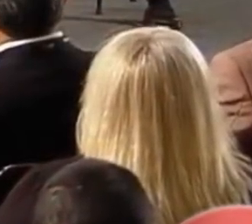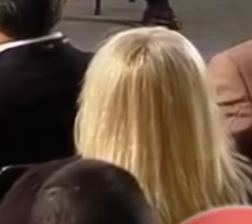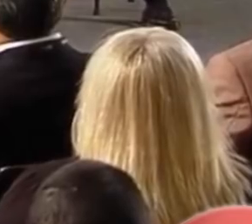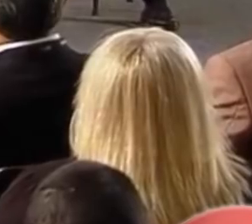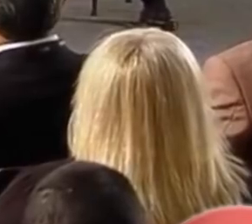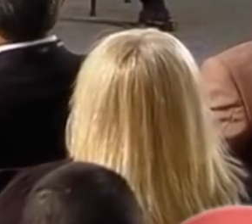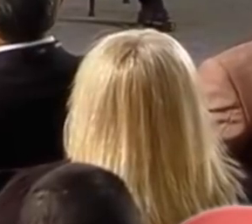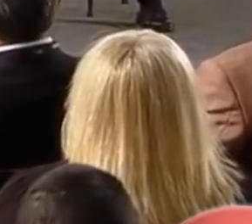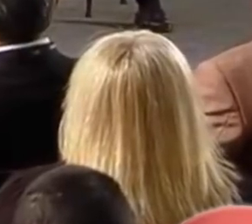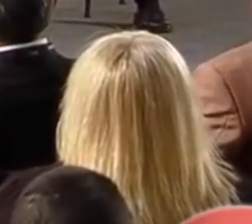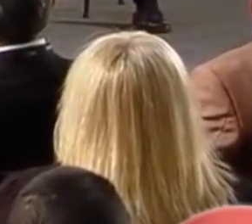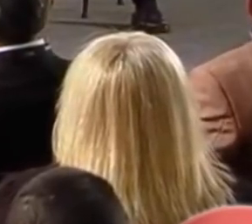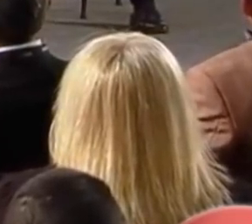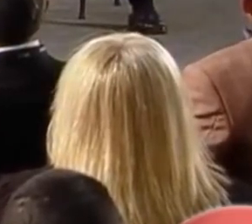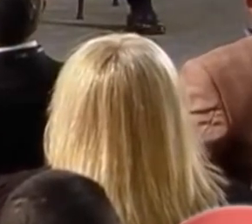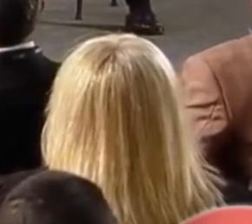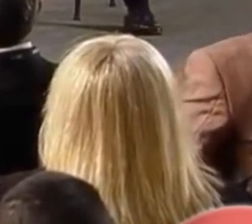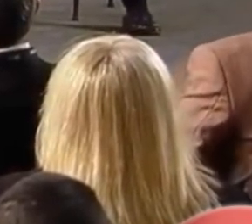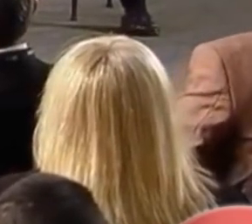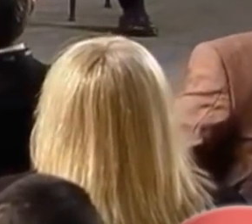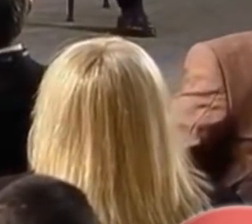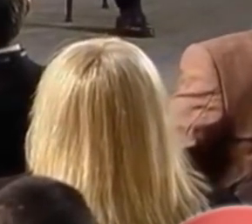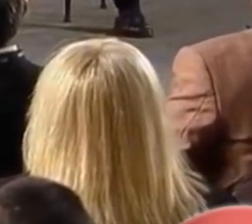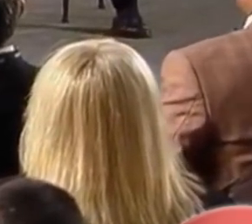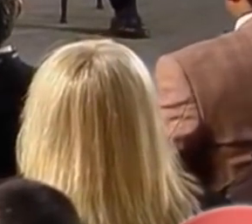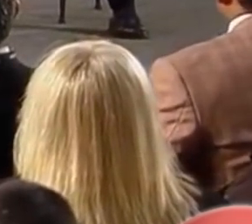algo especial. O sea,